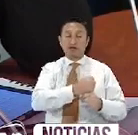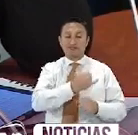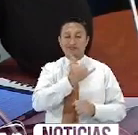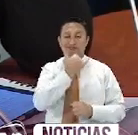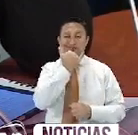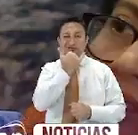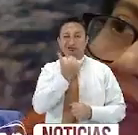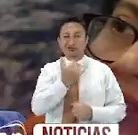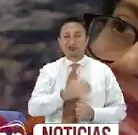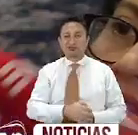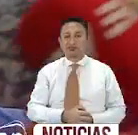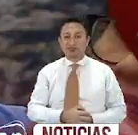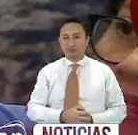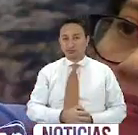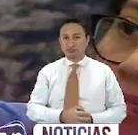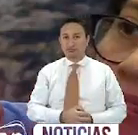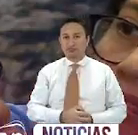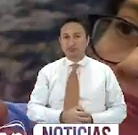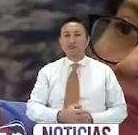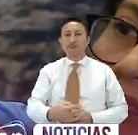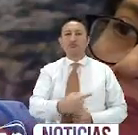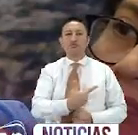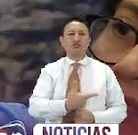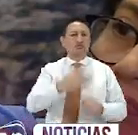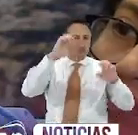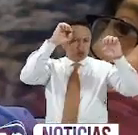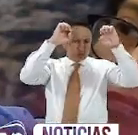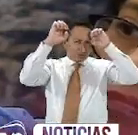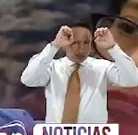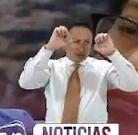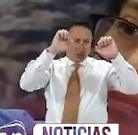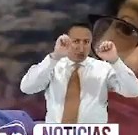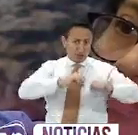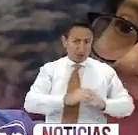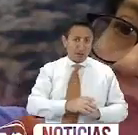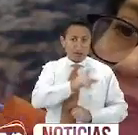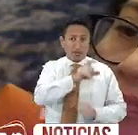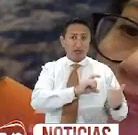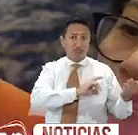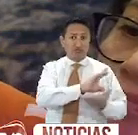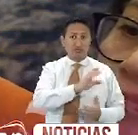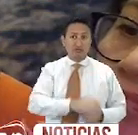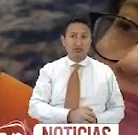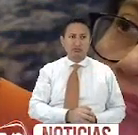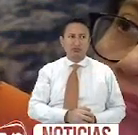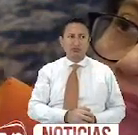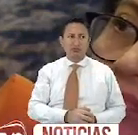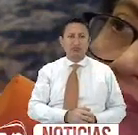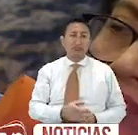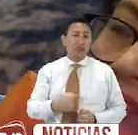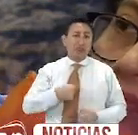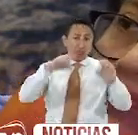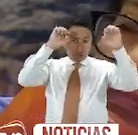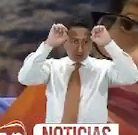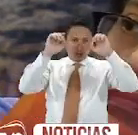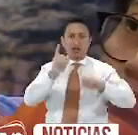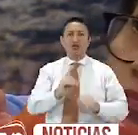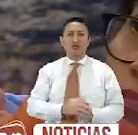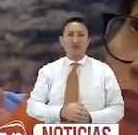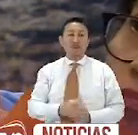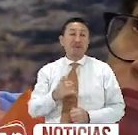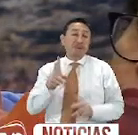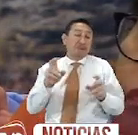de Palencia. ¿Eso como estrategia para realmente cobrar la cabeza de Palencia o no? No creo que sea estrategia, sino más bien un tema